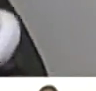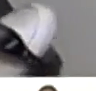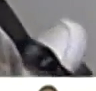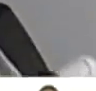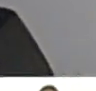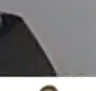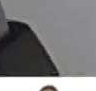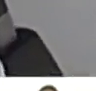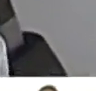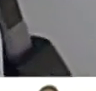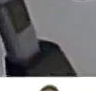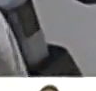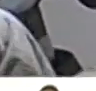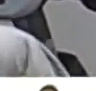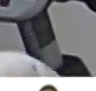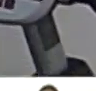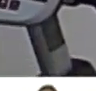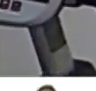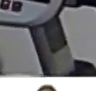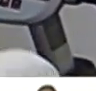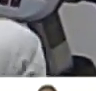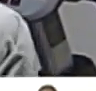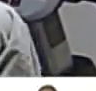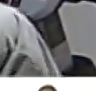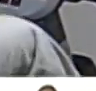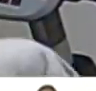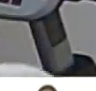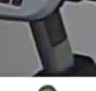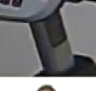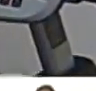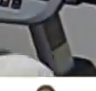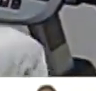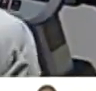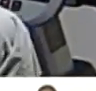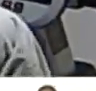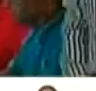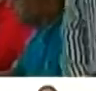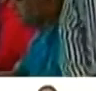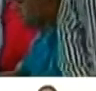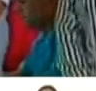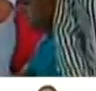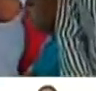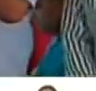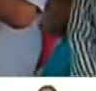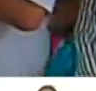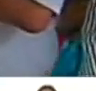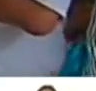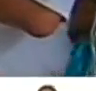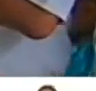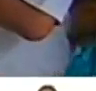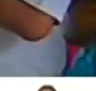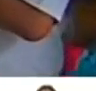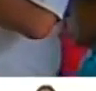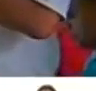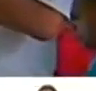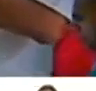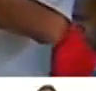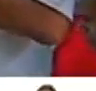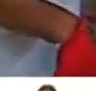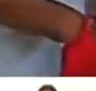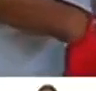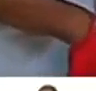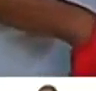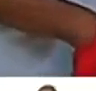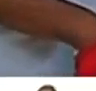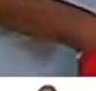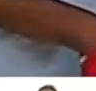discapacidad. Yo quiero saludar aquí a Capote, quien es una persona con discapacidad visual, pero él también